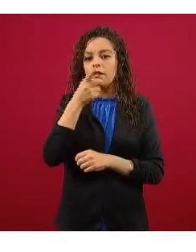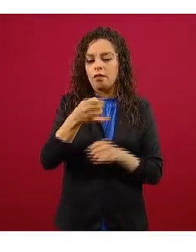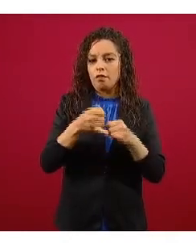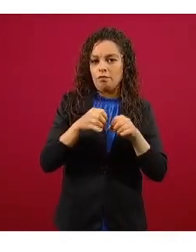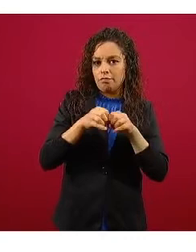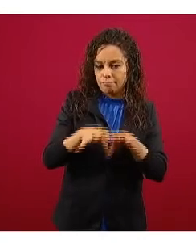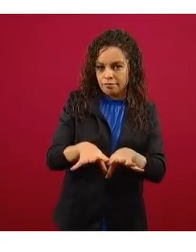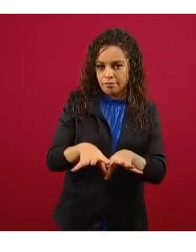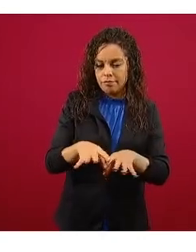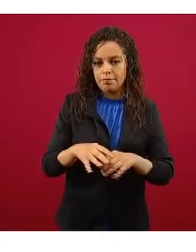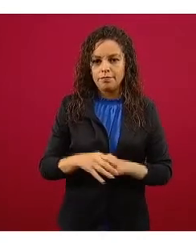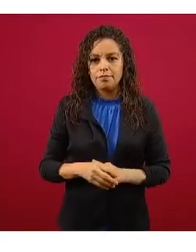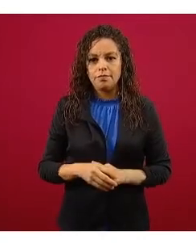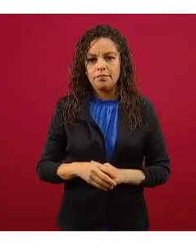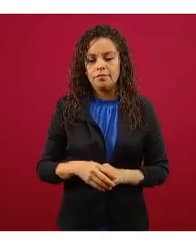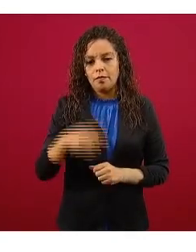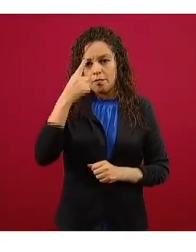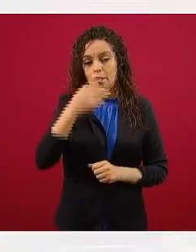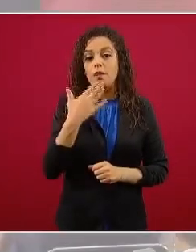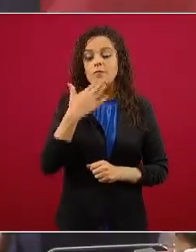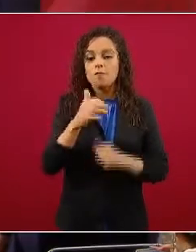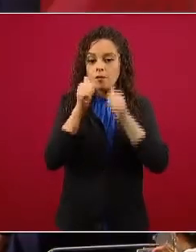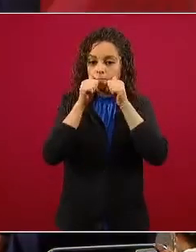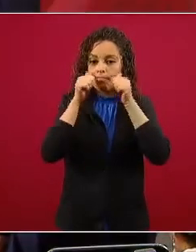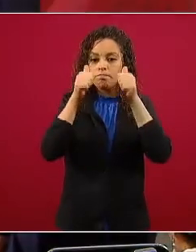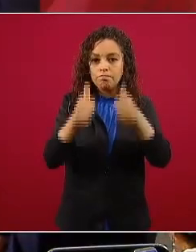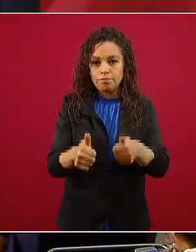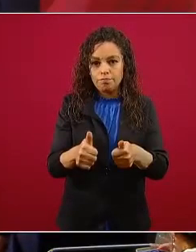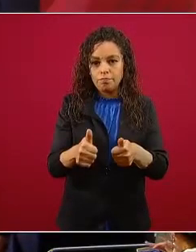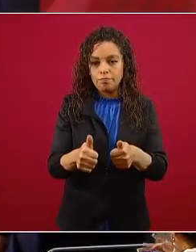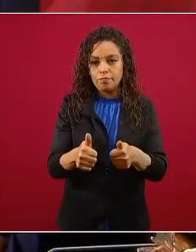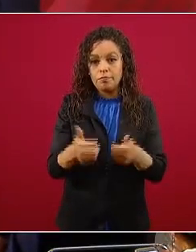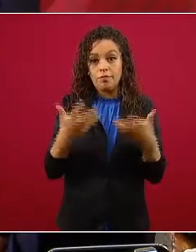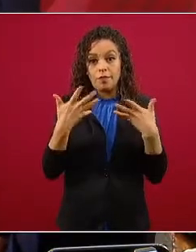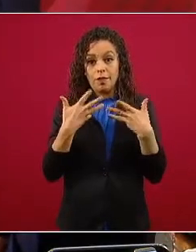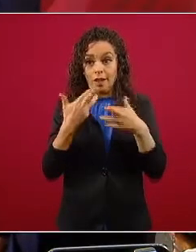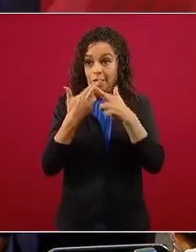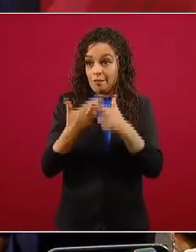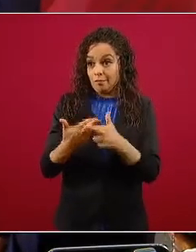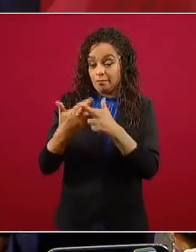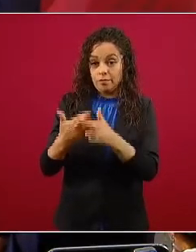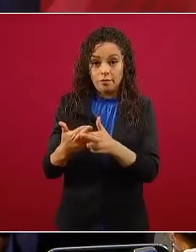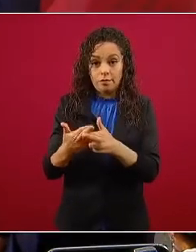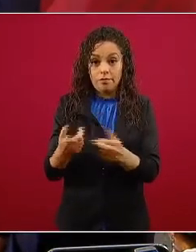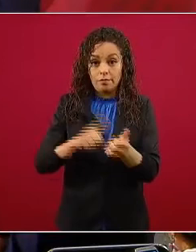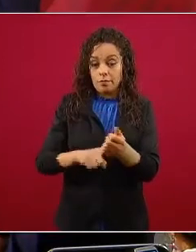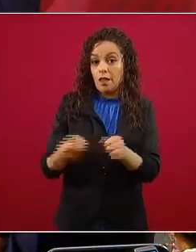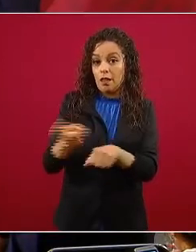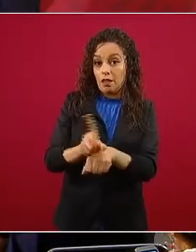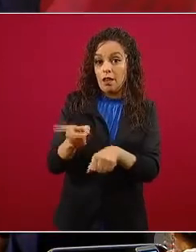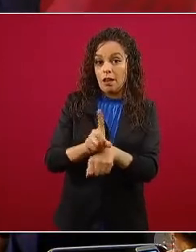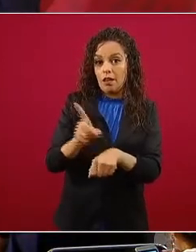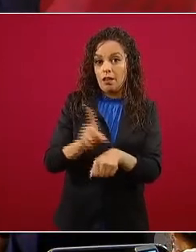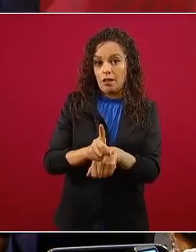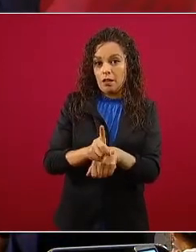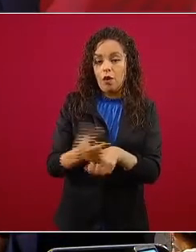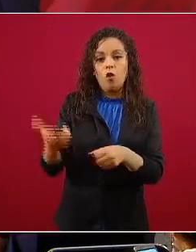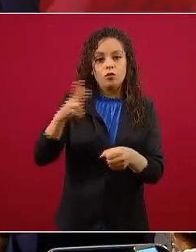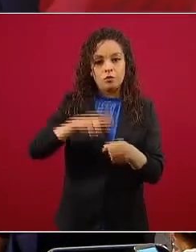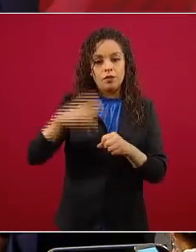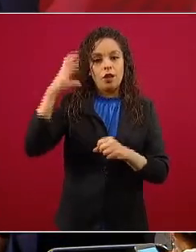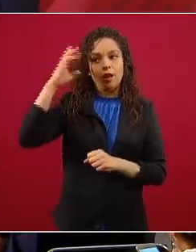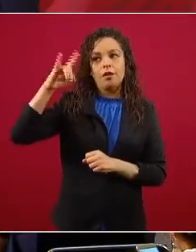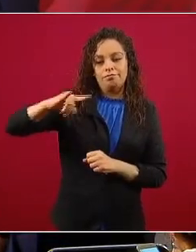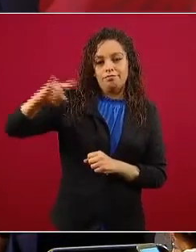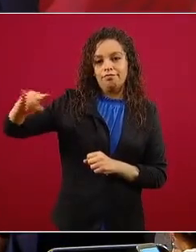la mejor posibilidad de atender de acuerdo a la disponibilidad diaria de las camas. Y vamos a estar actualizando además